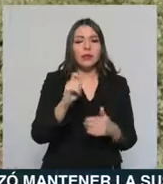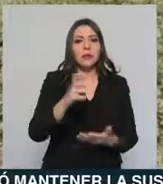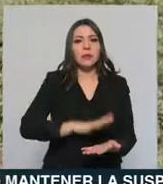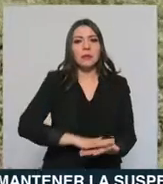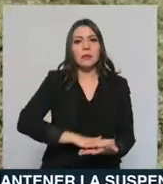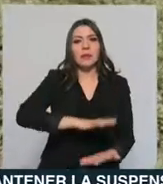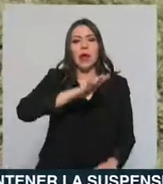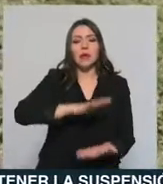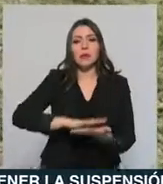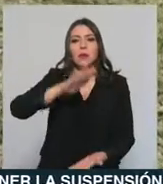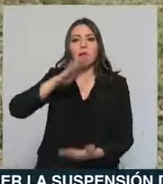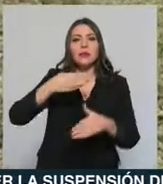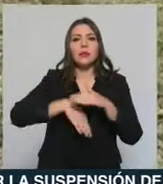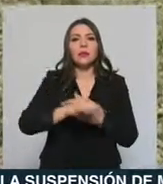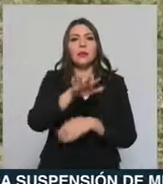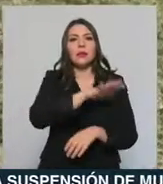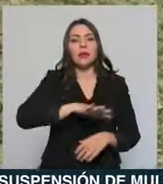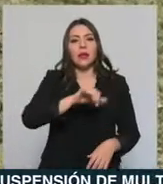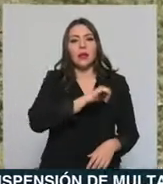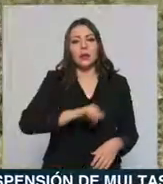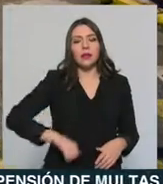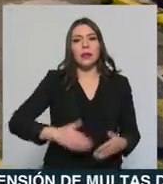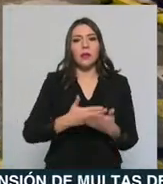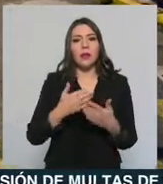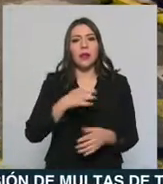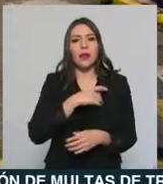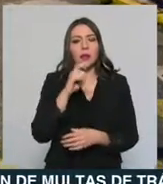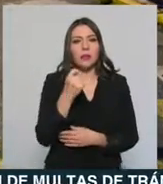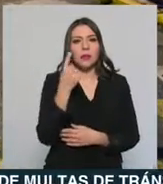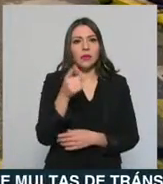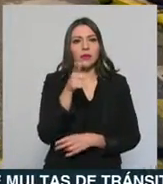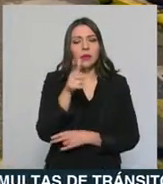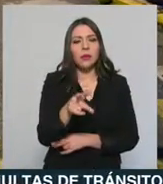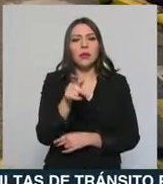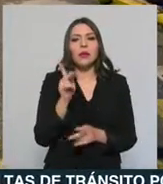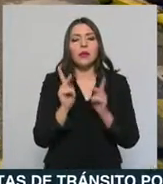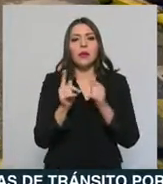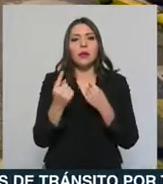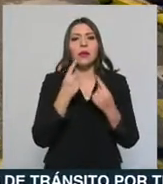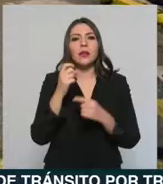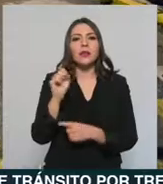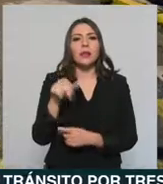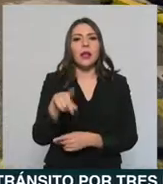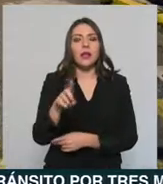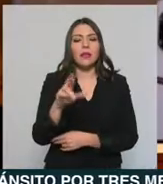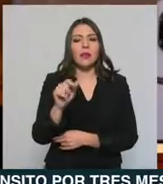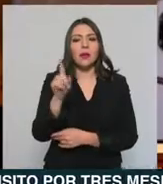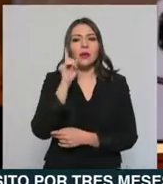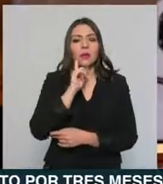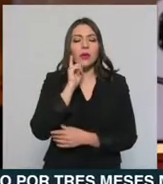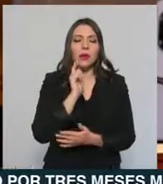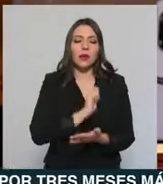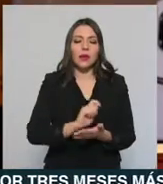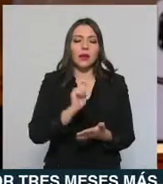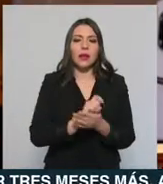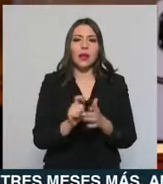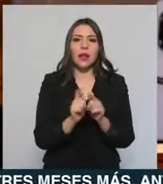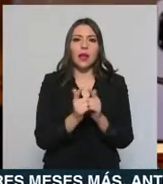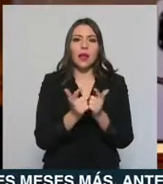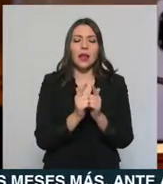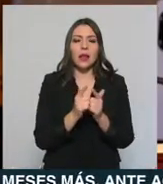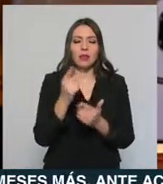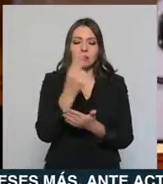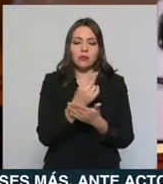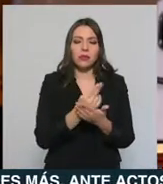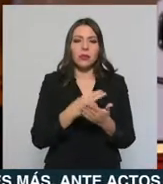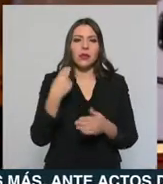este tema, las cámaras de Capital 21 tuvieron la oportunidad de conversar con Sandra Romandía. Ella es coautora del libro que retrata a un monstruo que